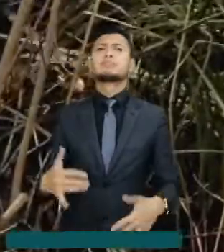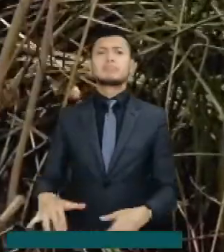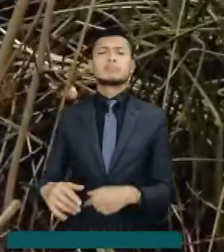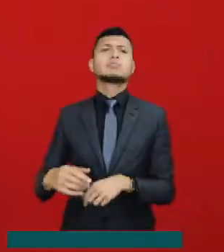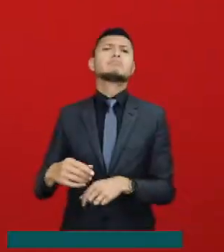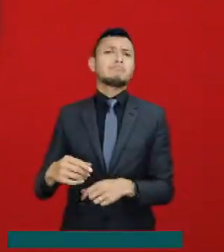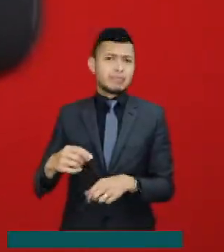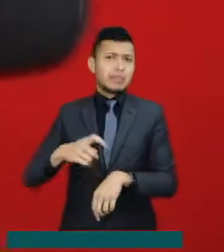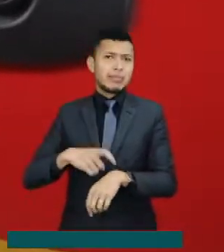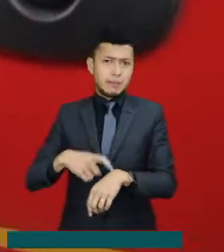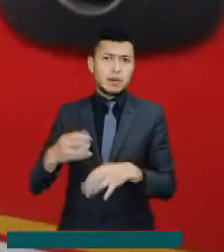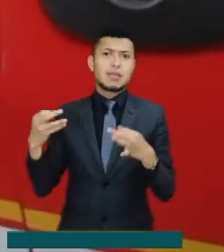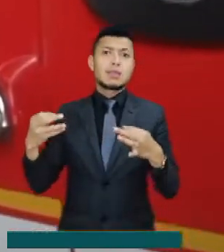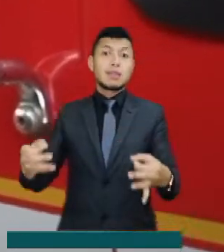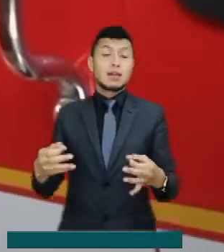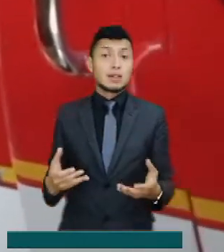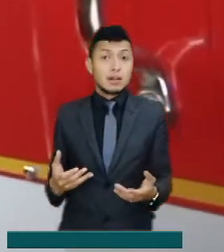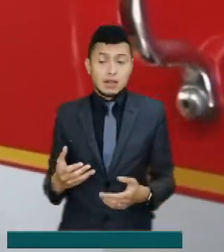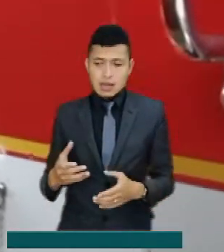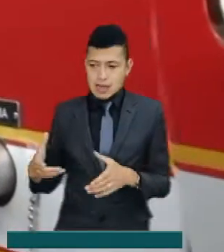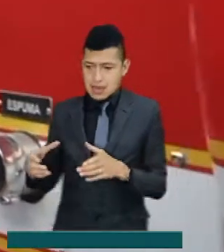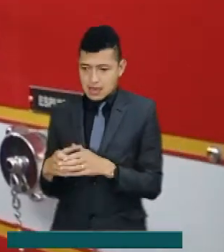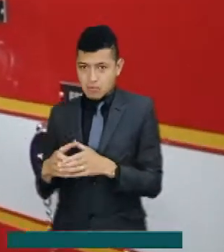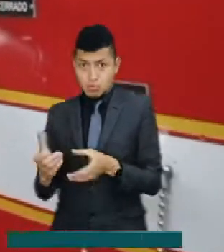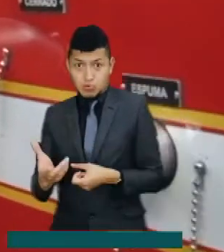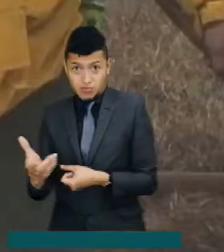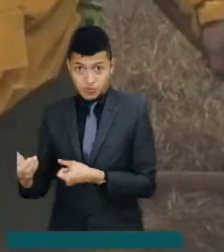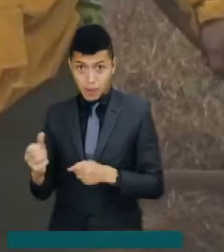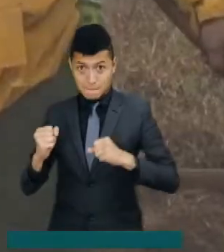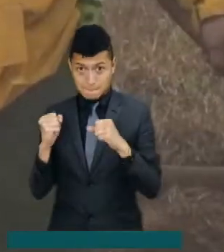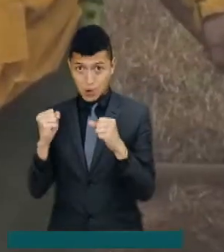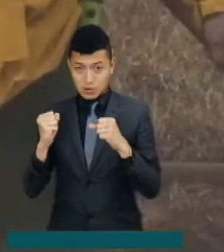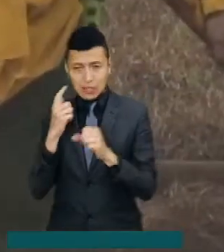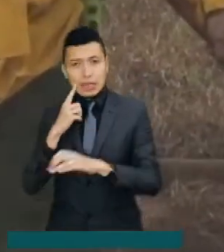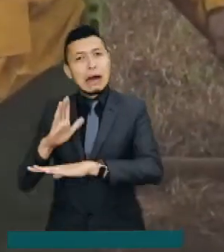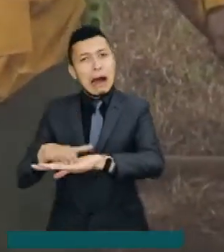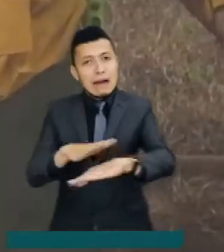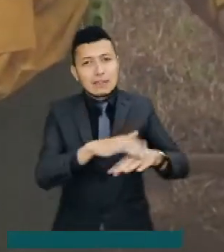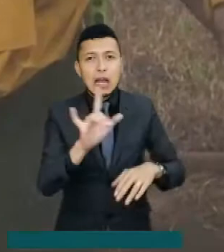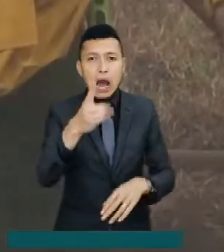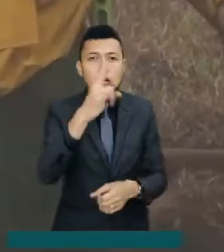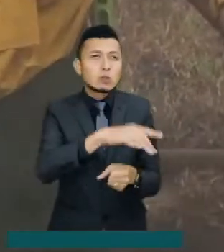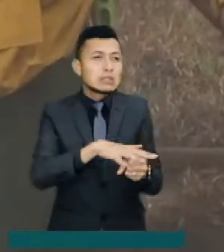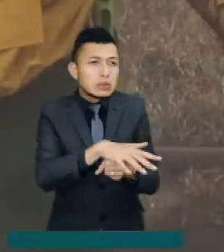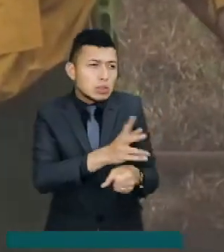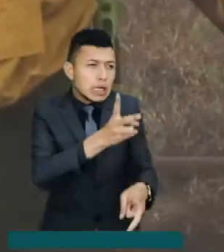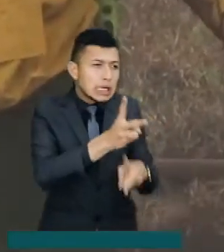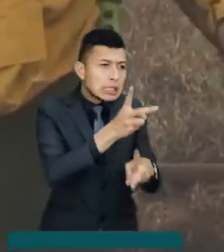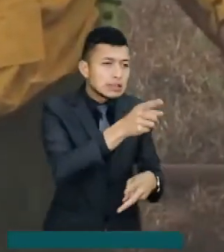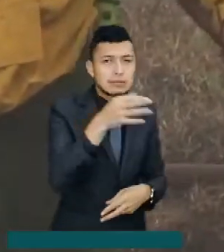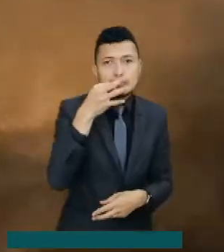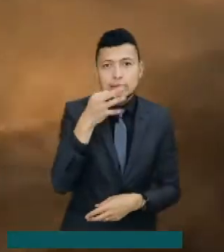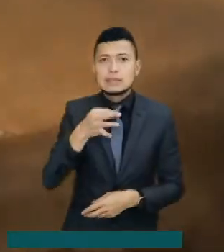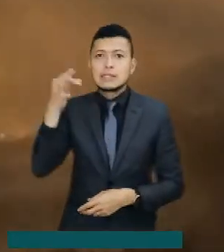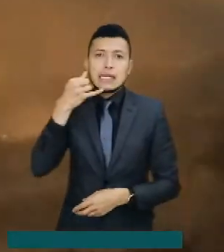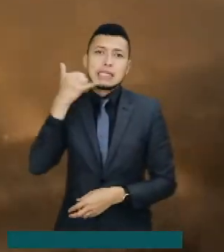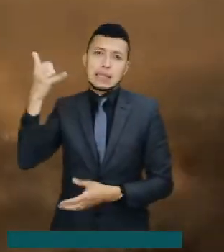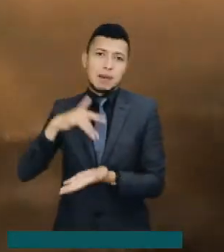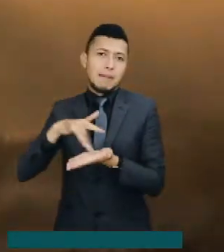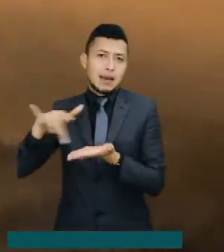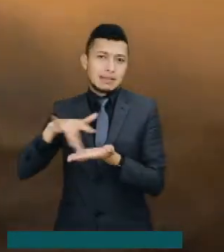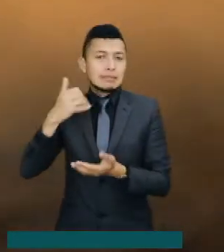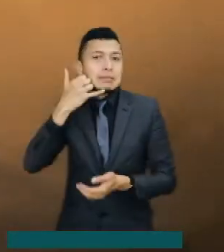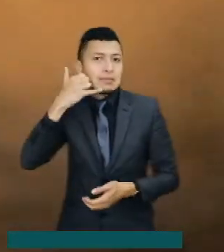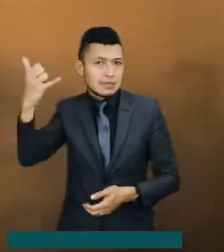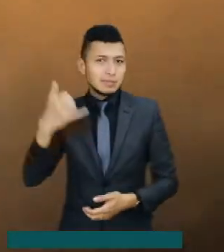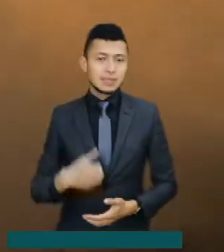recuperación. Es por eso que el Cuerpo Oficial de Bomberos de Bogotá hace un llamado para reportar cualquier situación de riesgo a la